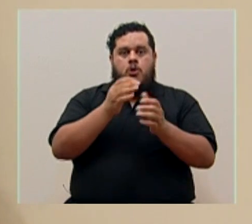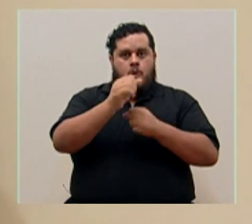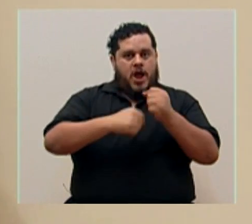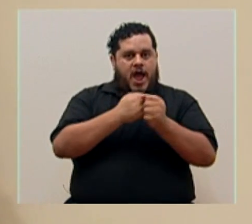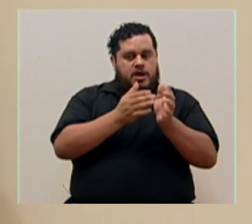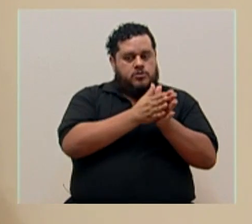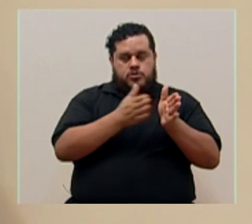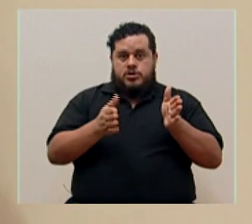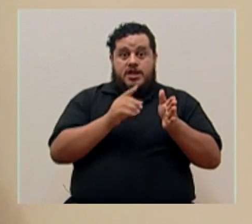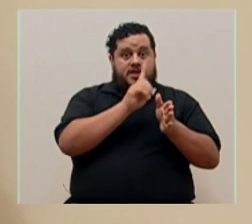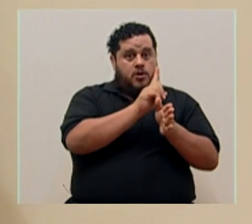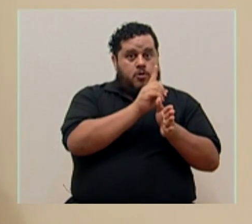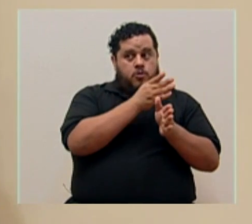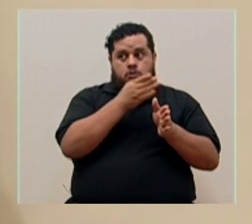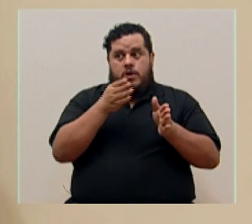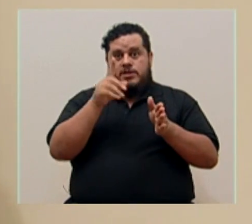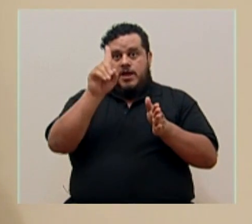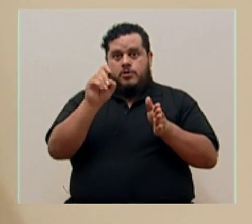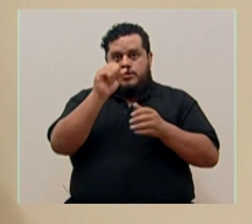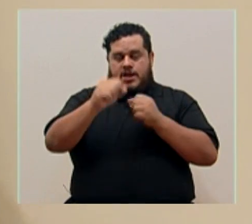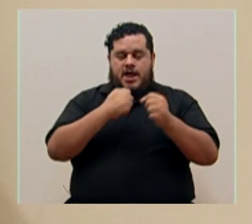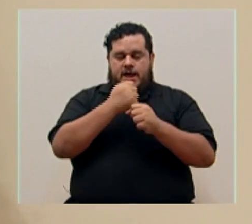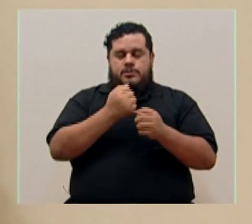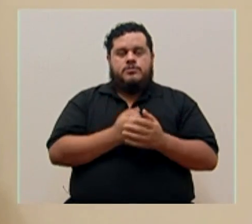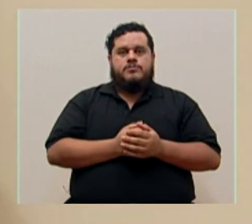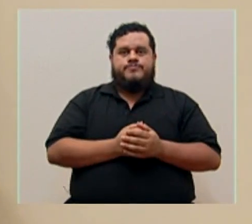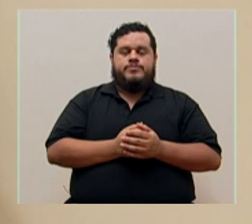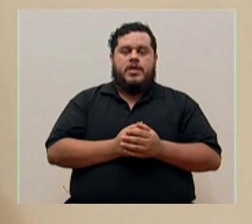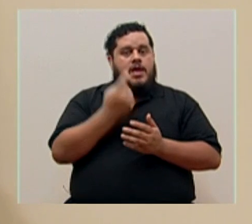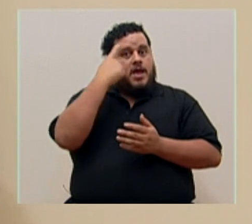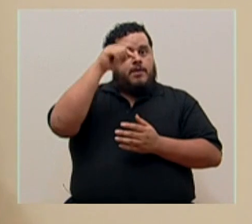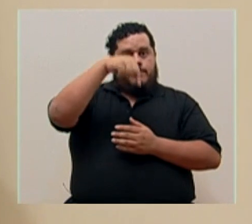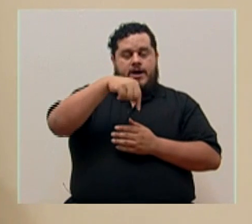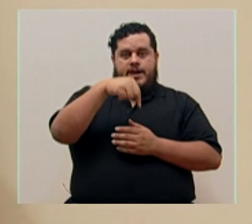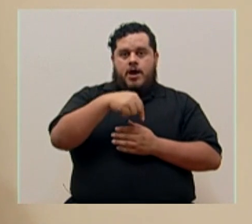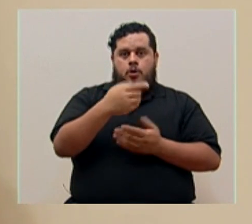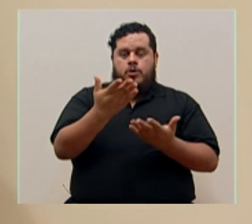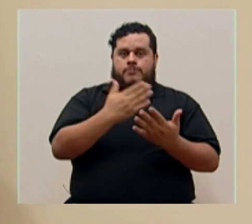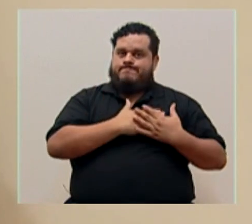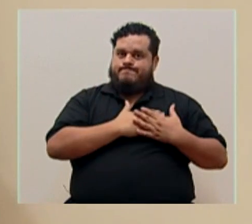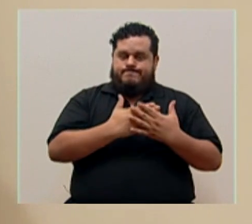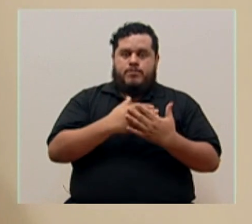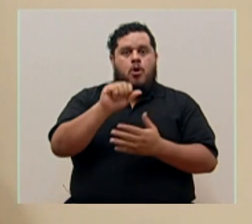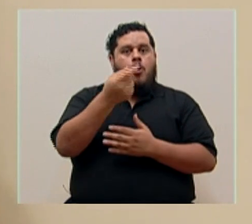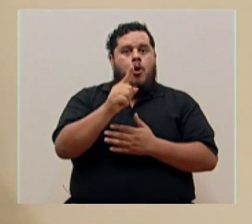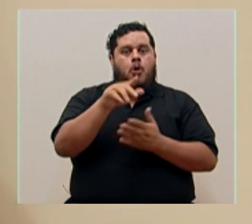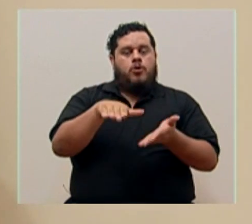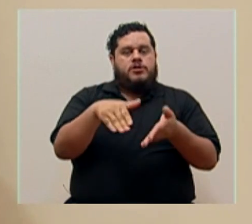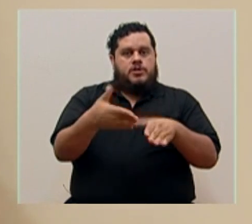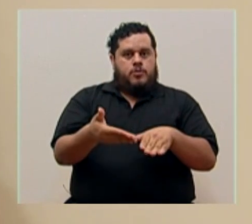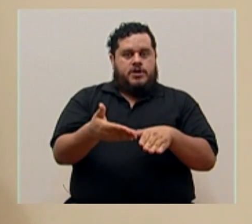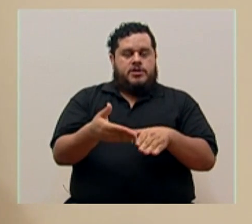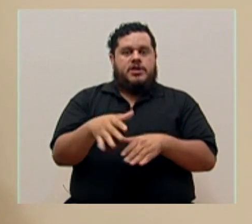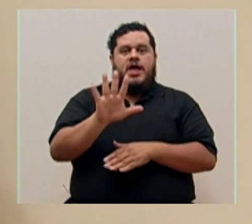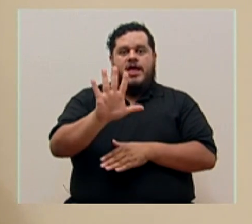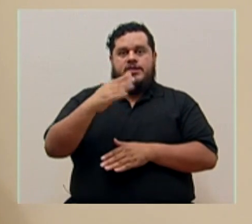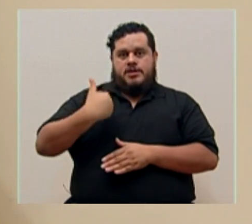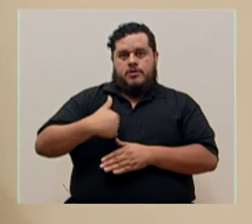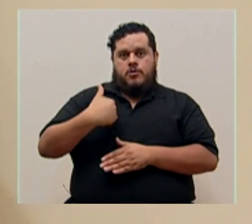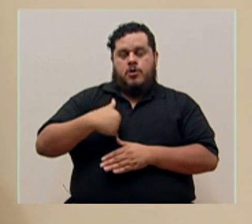edad que va de los 1 a los 100 años. Para hoy se reportan 11 lamentables fallecimientos,